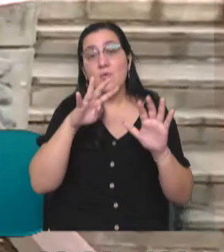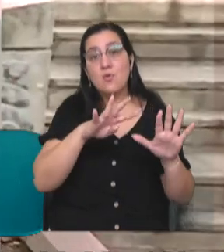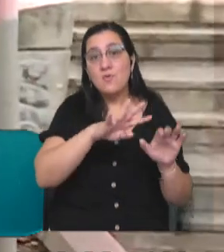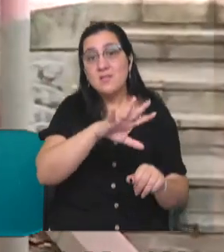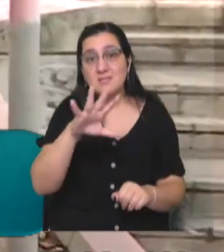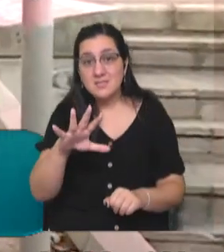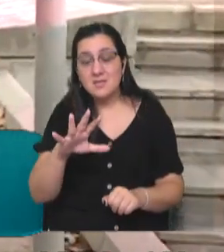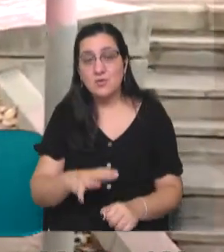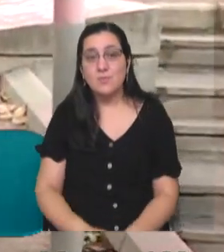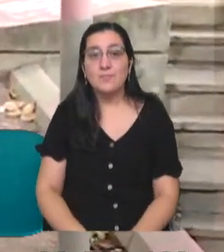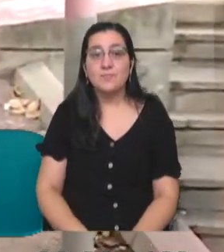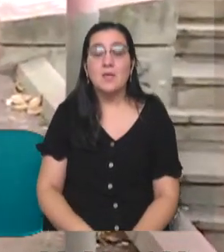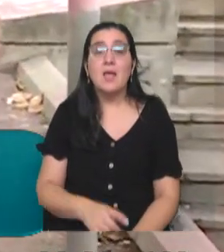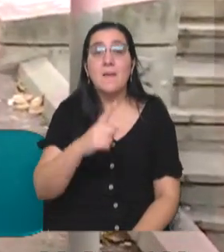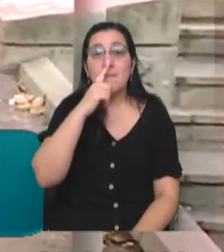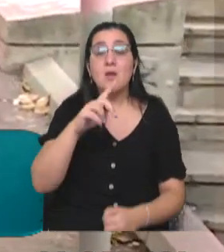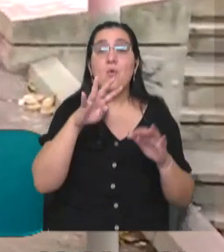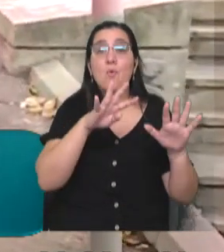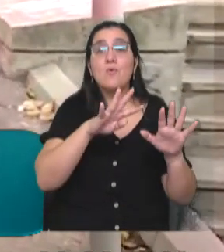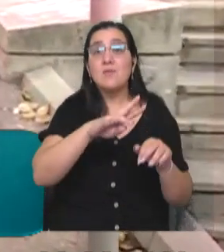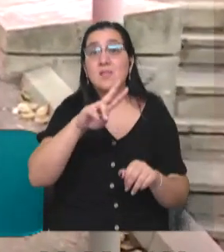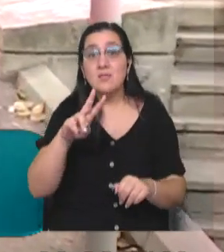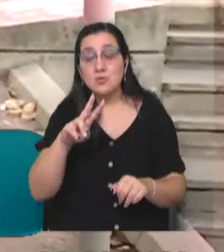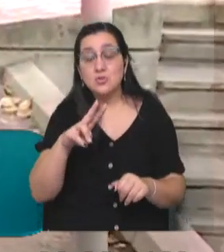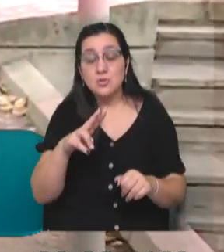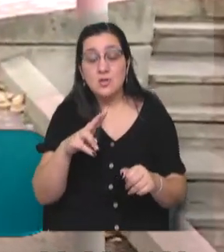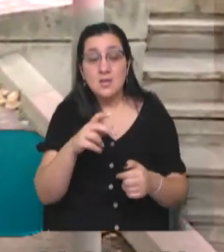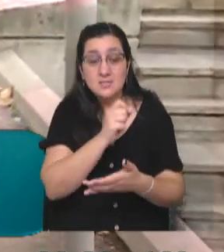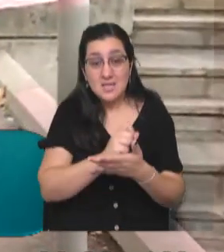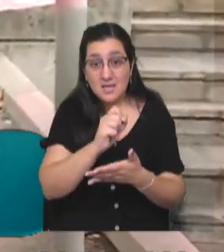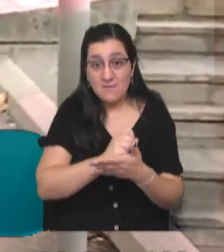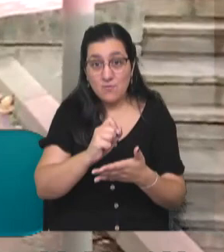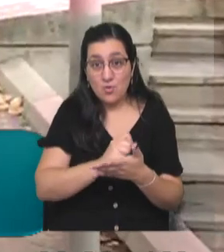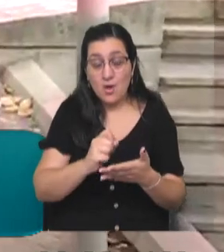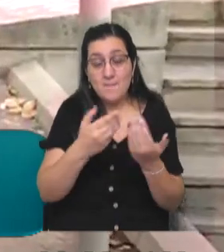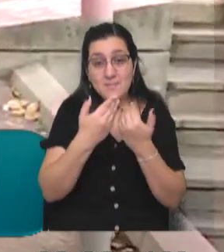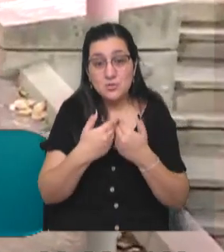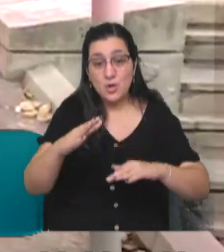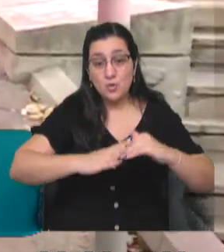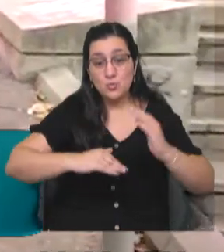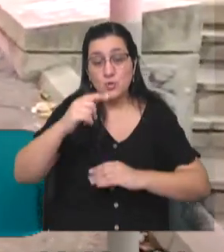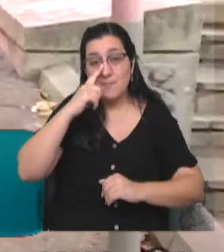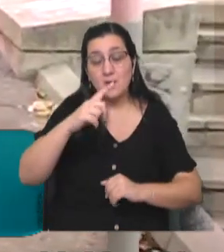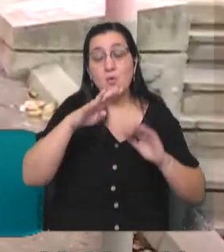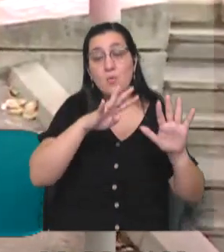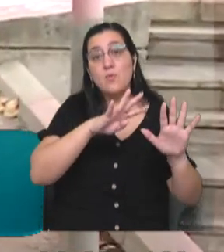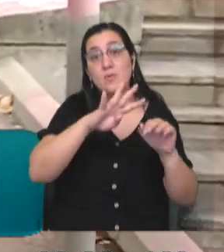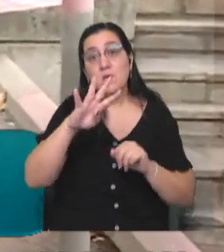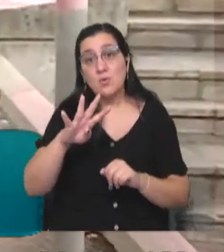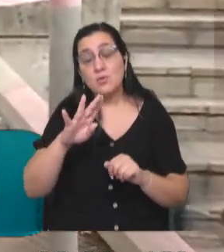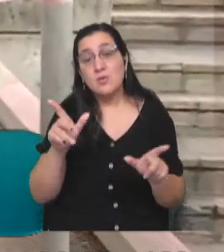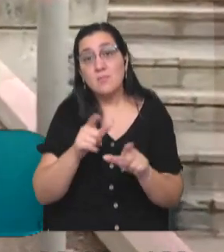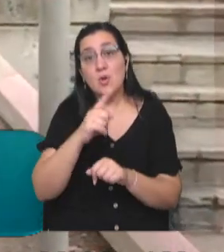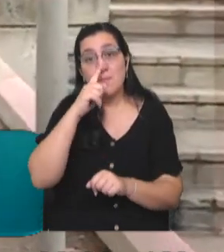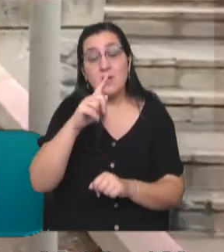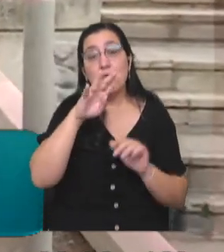el año 1992. La construcción arrancó en el 94, pero terminó en el 96. Es decir, que Mariano Arana terminó